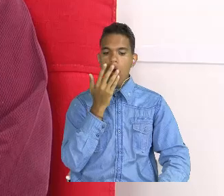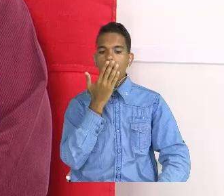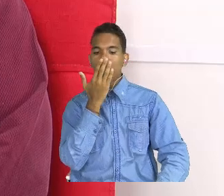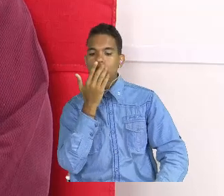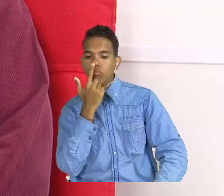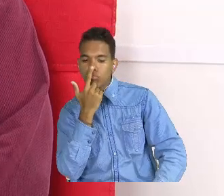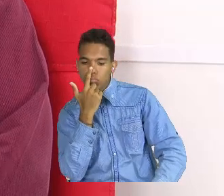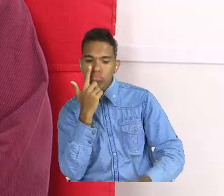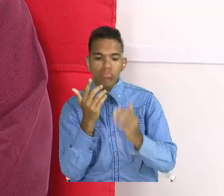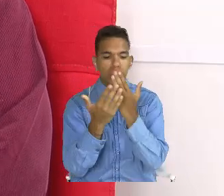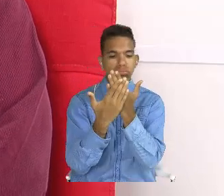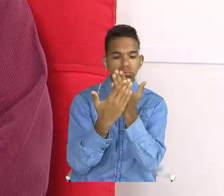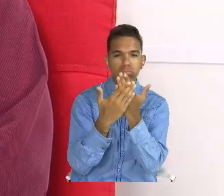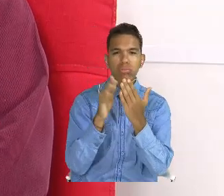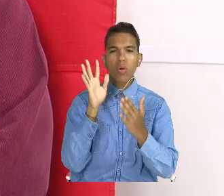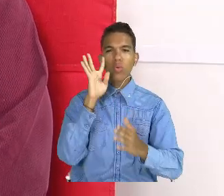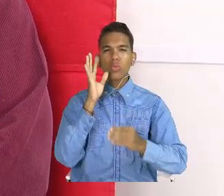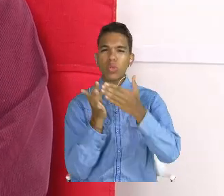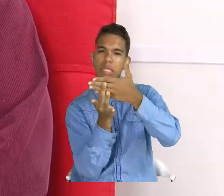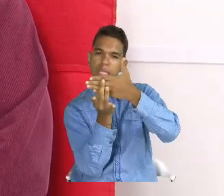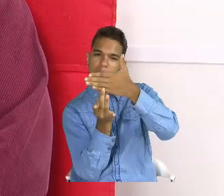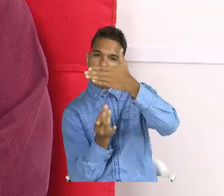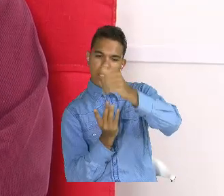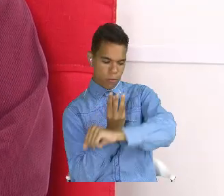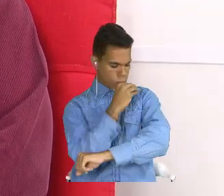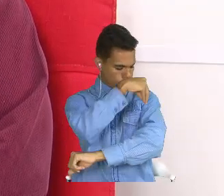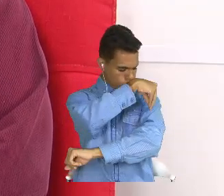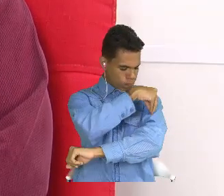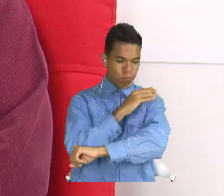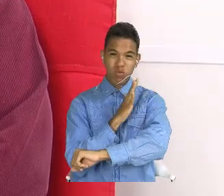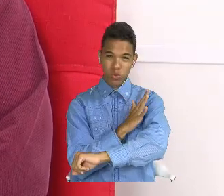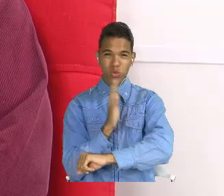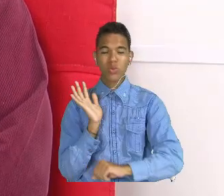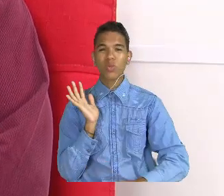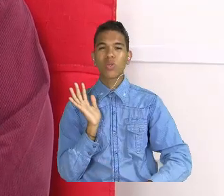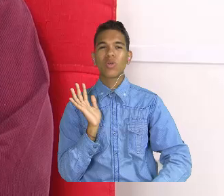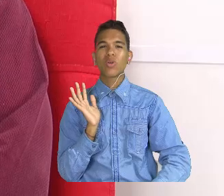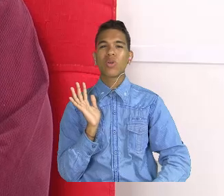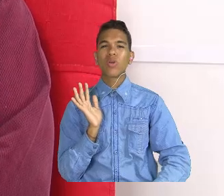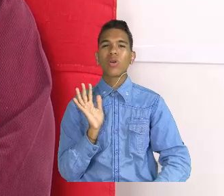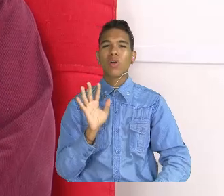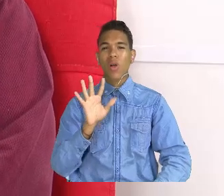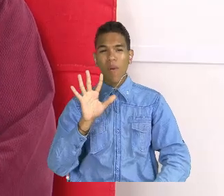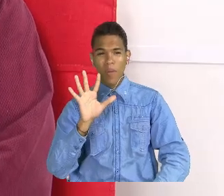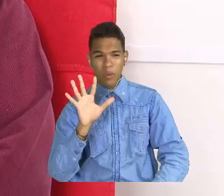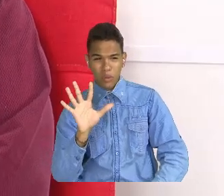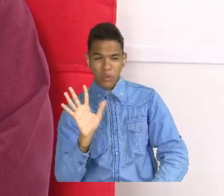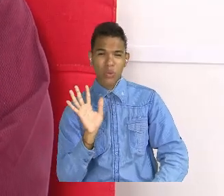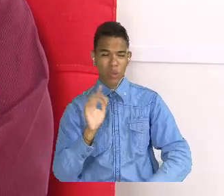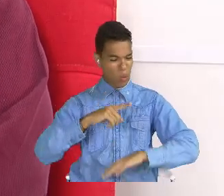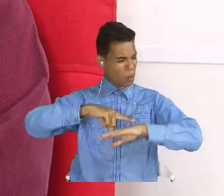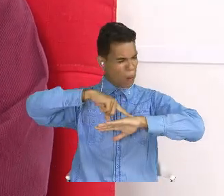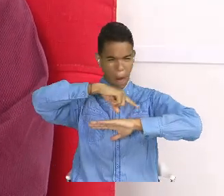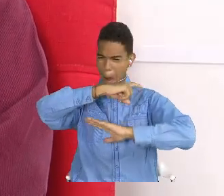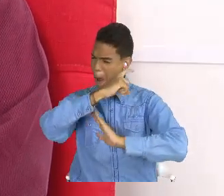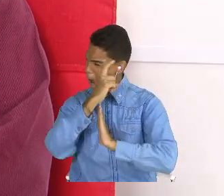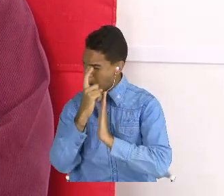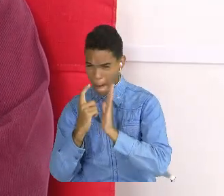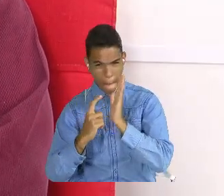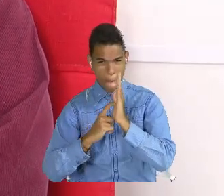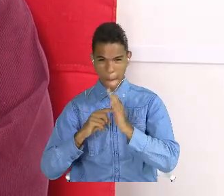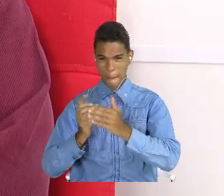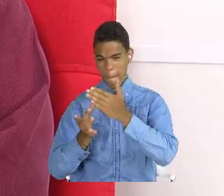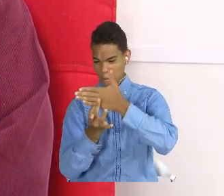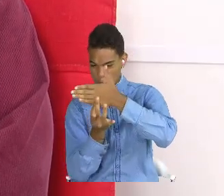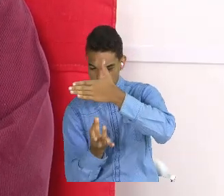del colesterol y todos sus, digamos, sus aristas, el colesterol total, el